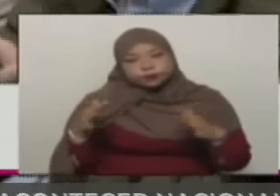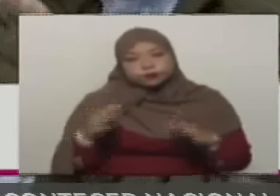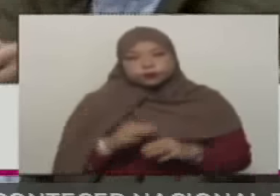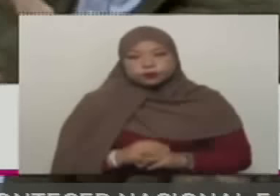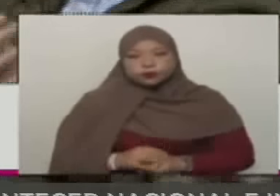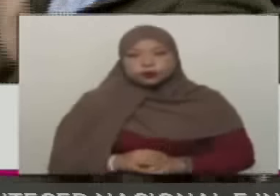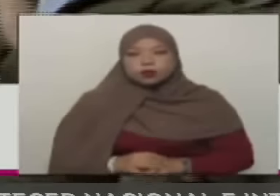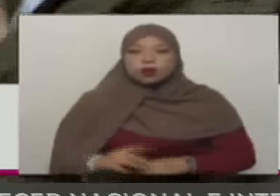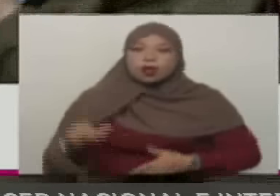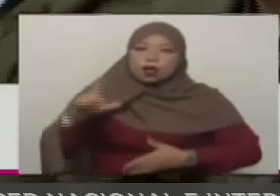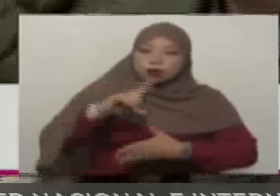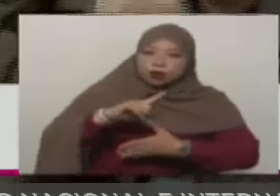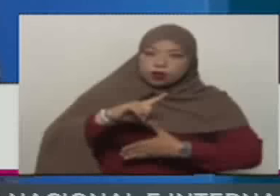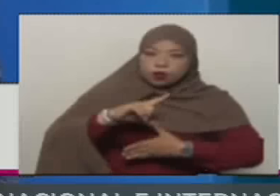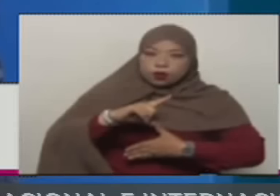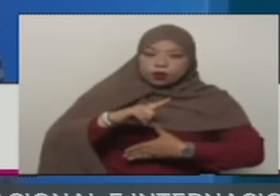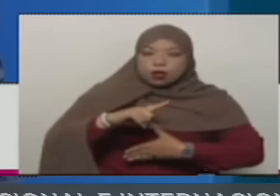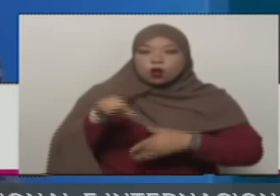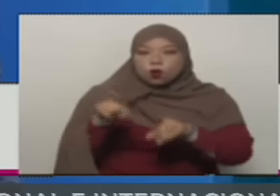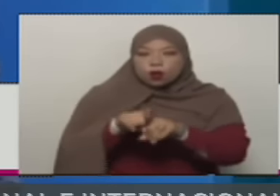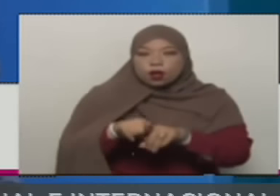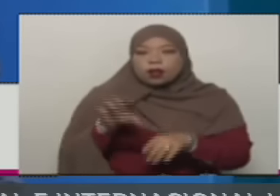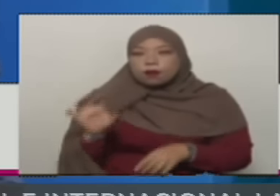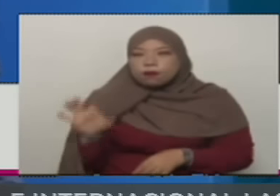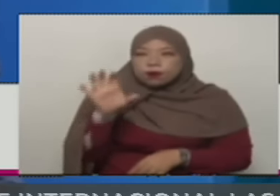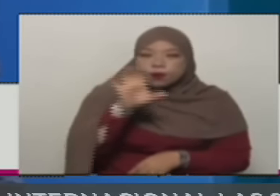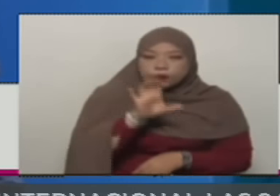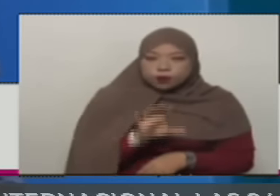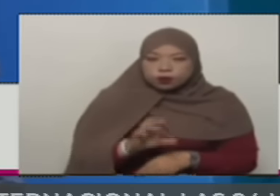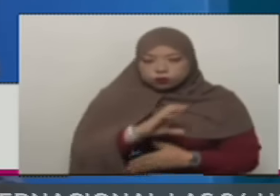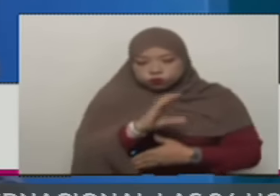América Latina y el Caribe, que es un territorio